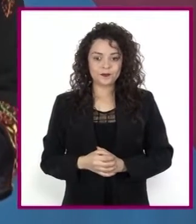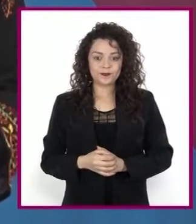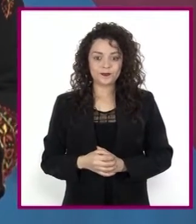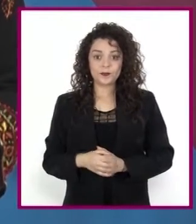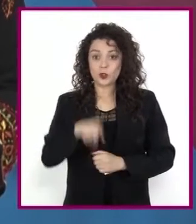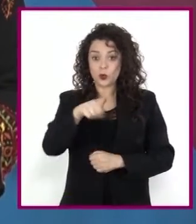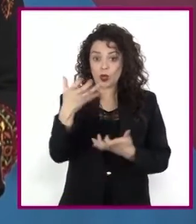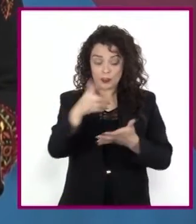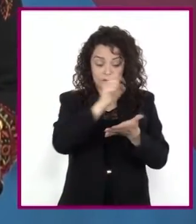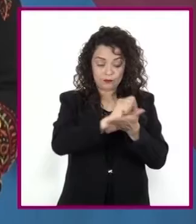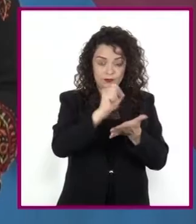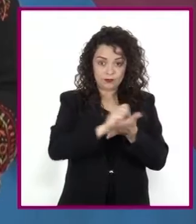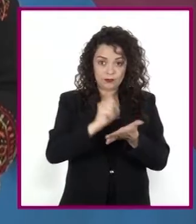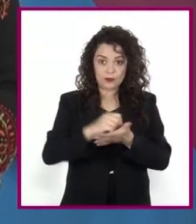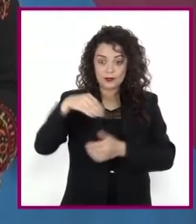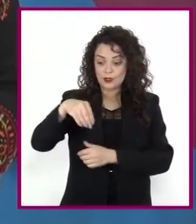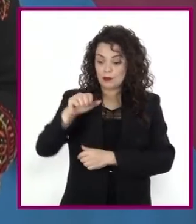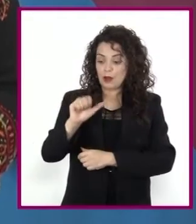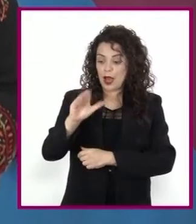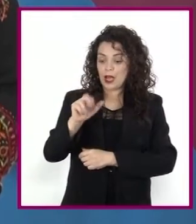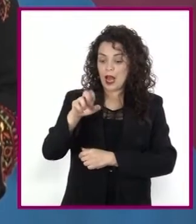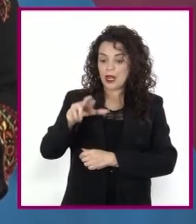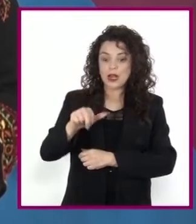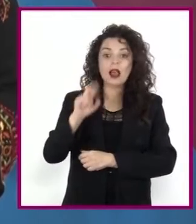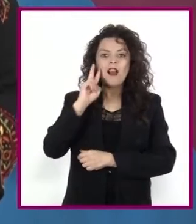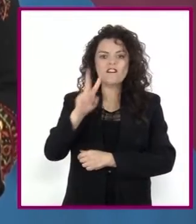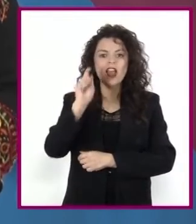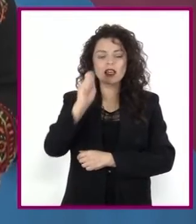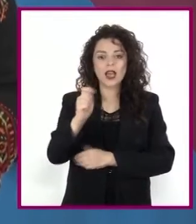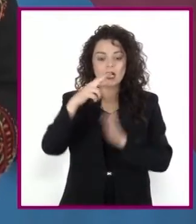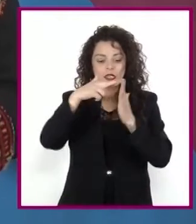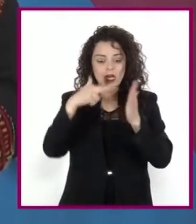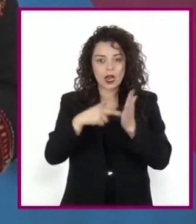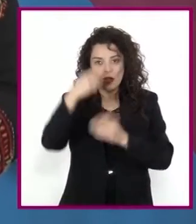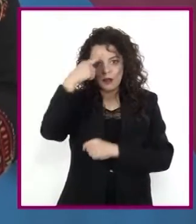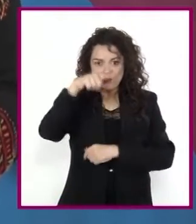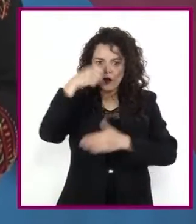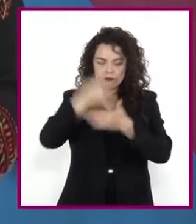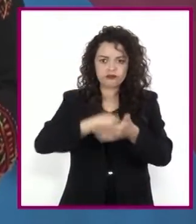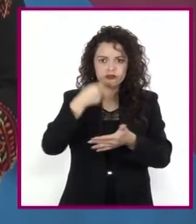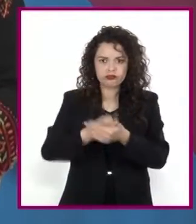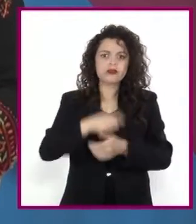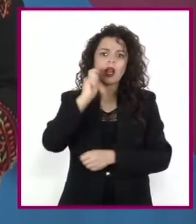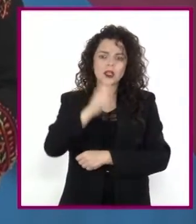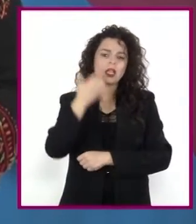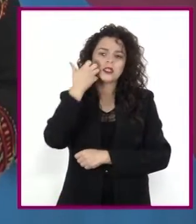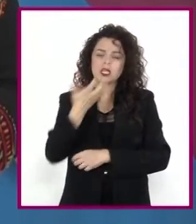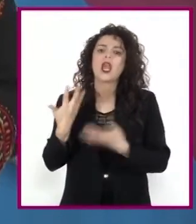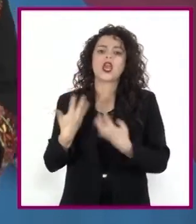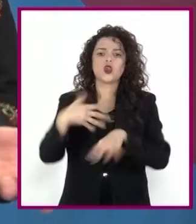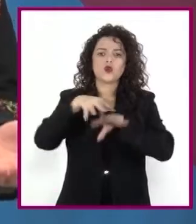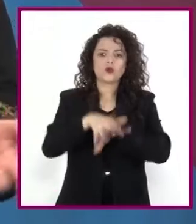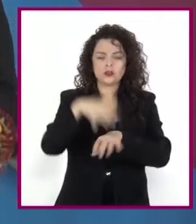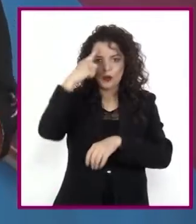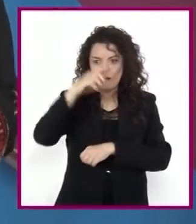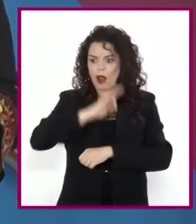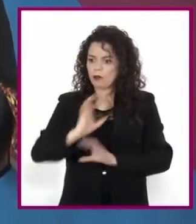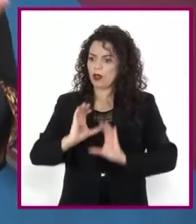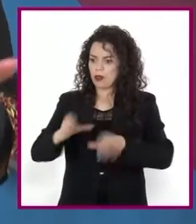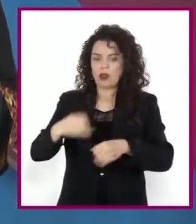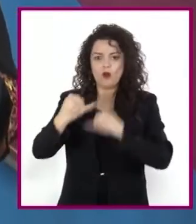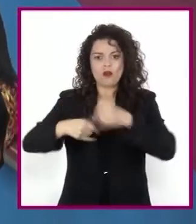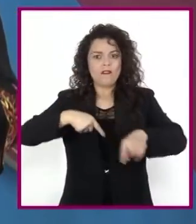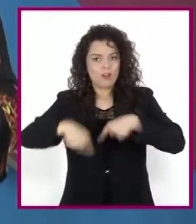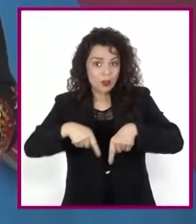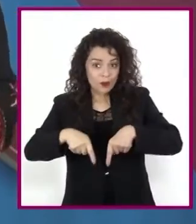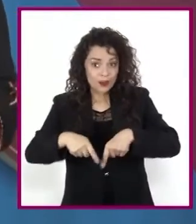¿Tomaron nota de que Macarena recurrió al reglamento para luchar por su inclusión al equipo? Eso nos demuestra que